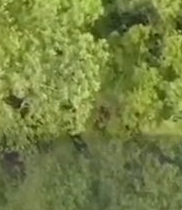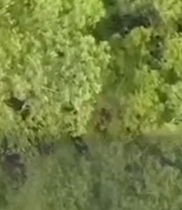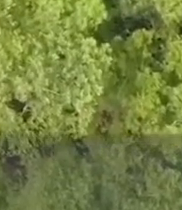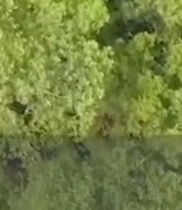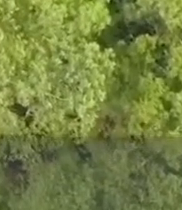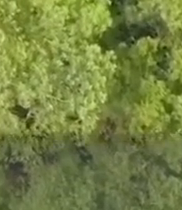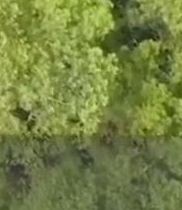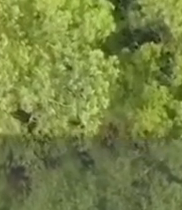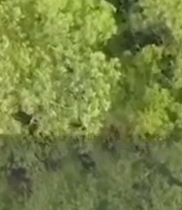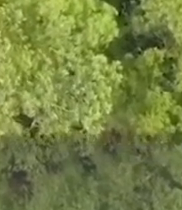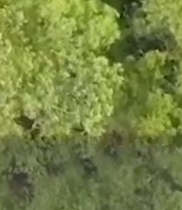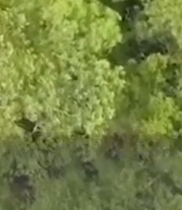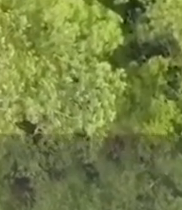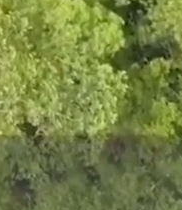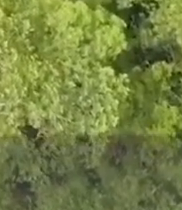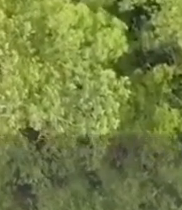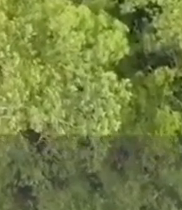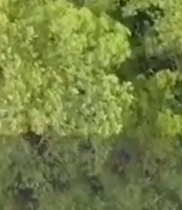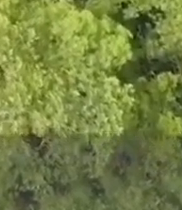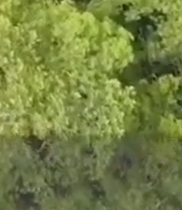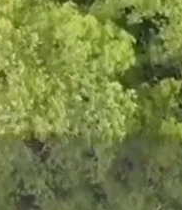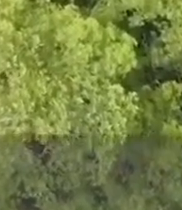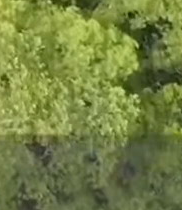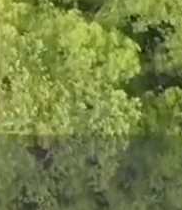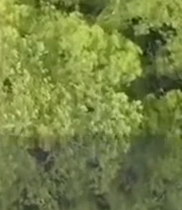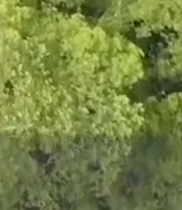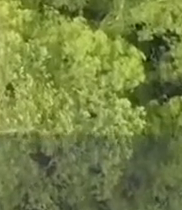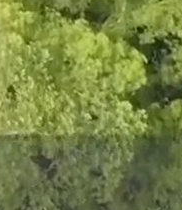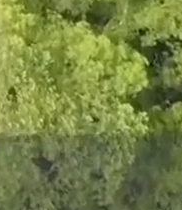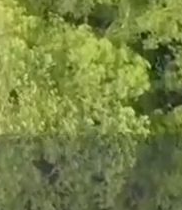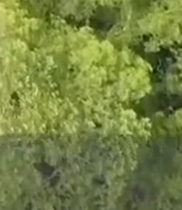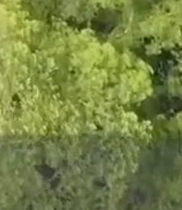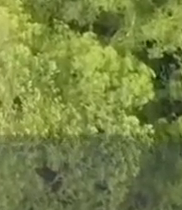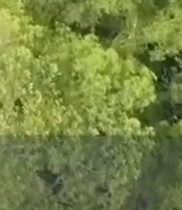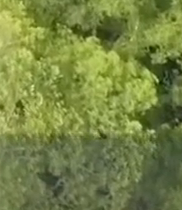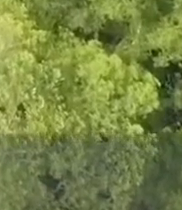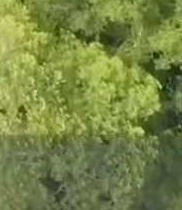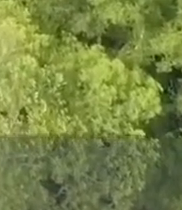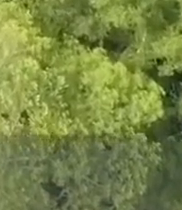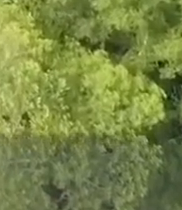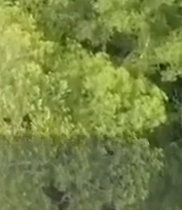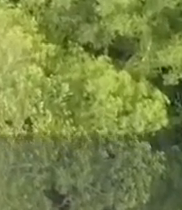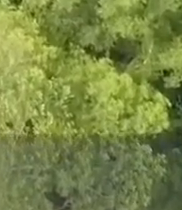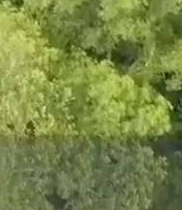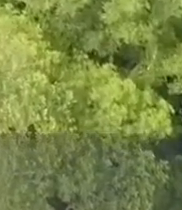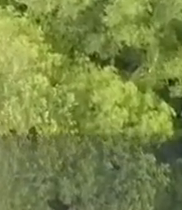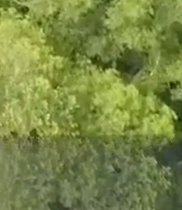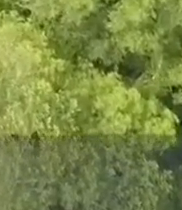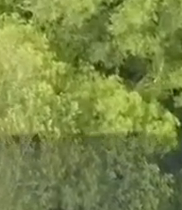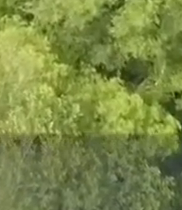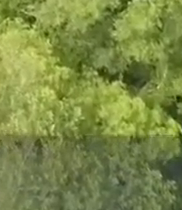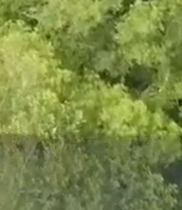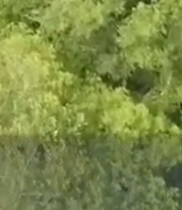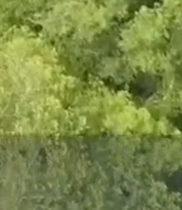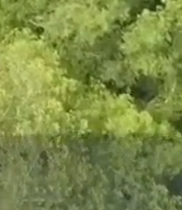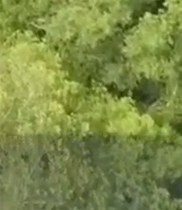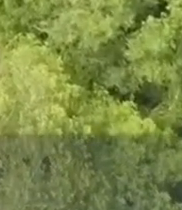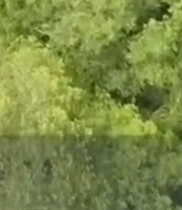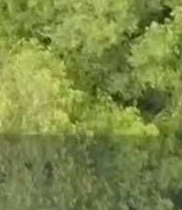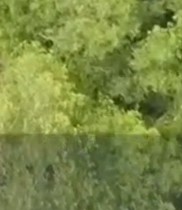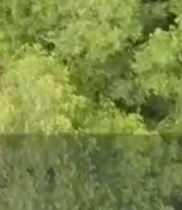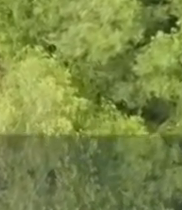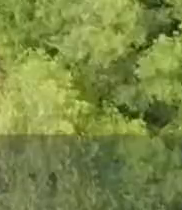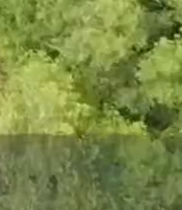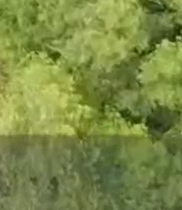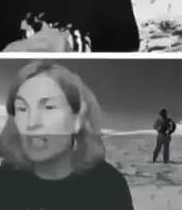crecen en Chile y a lo largo de los Andes. Esas plantas casi están desapareciendo en la isla Macquarie debido a este cambio en el